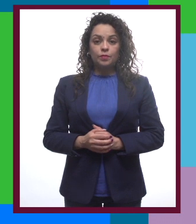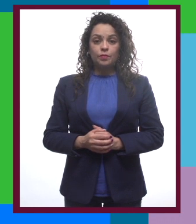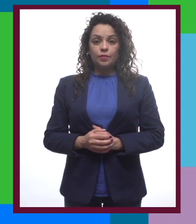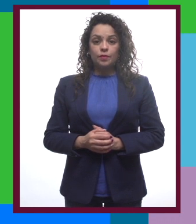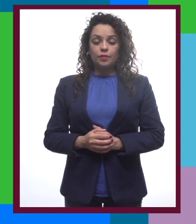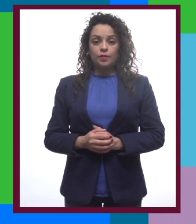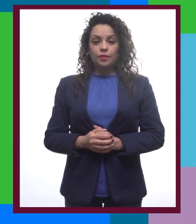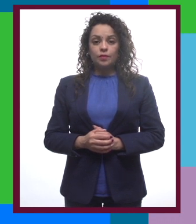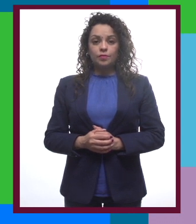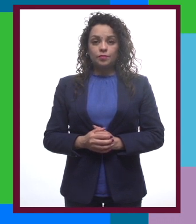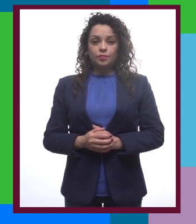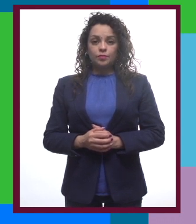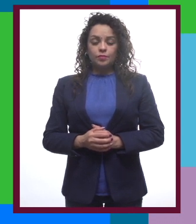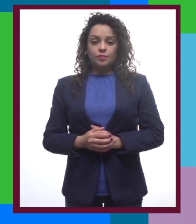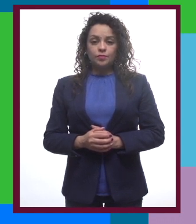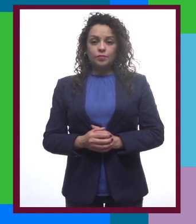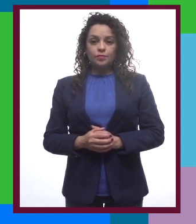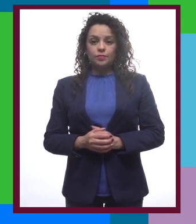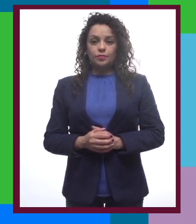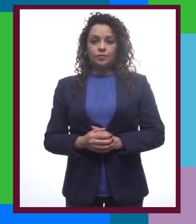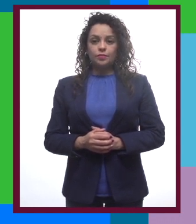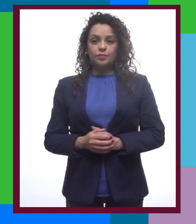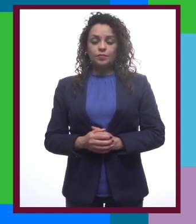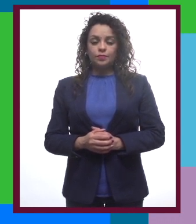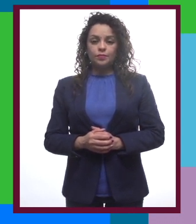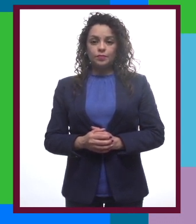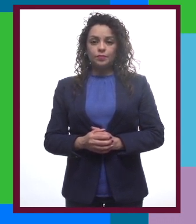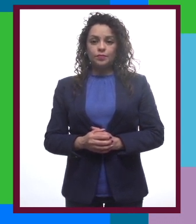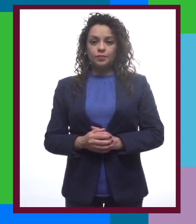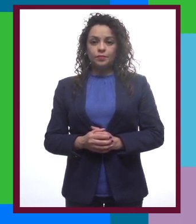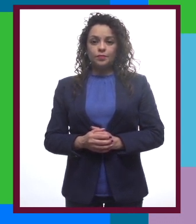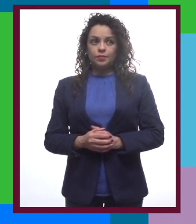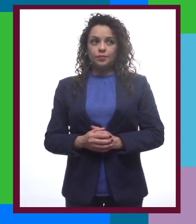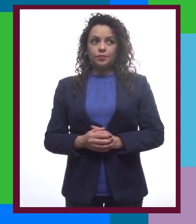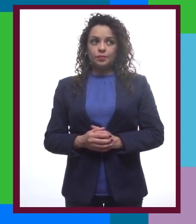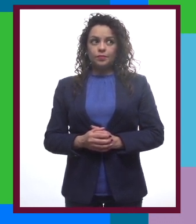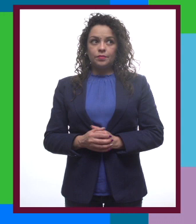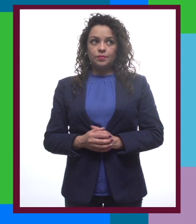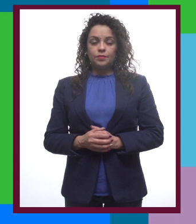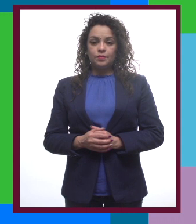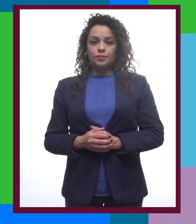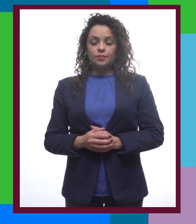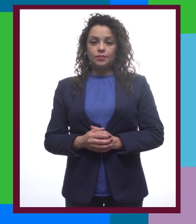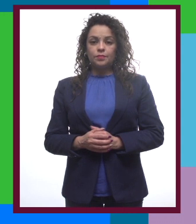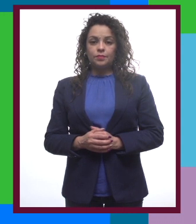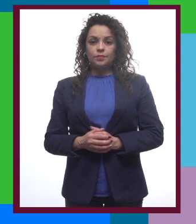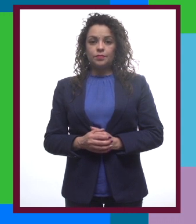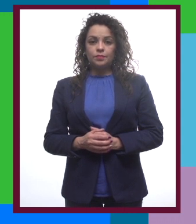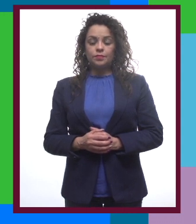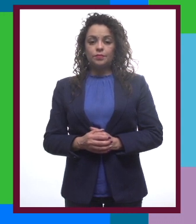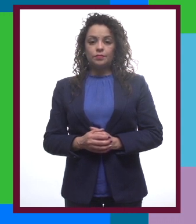fuentes. Cualquiera puede enviarte información diciendo una investigación reciente, científicos